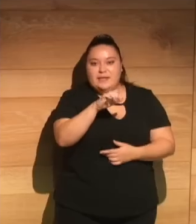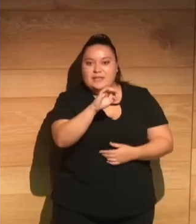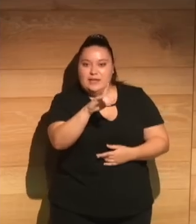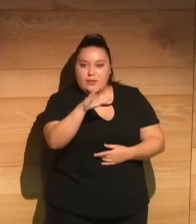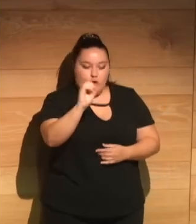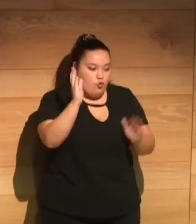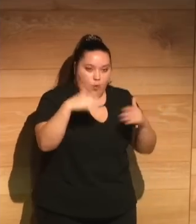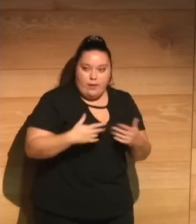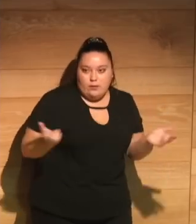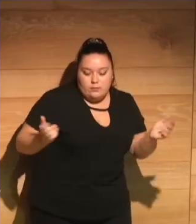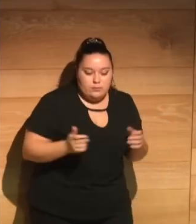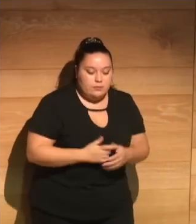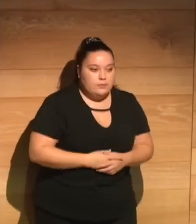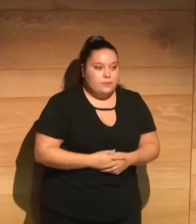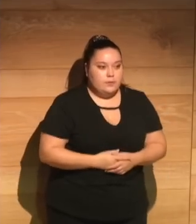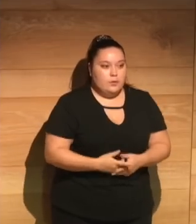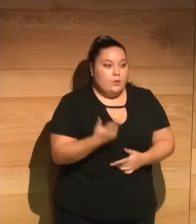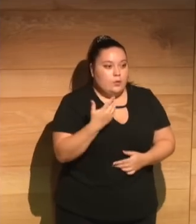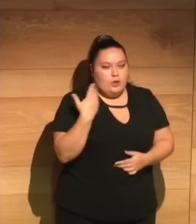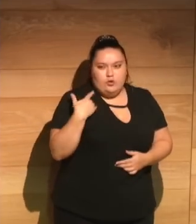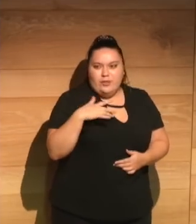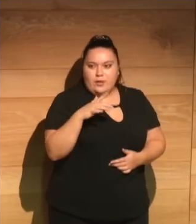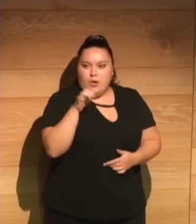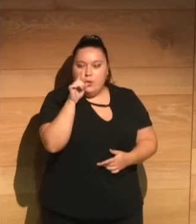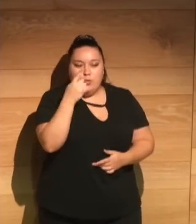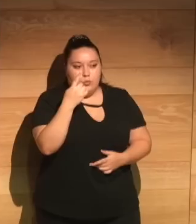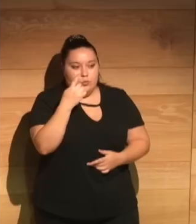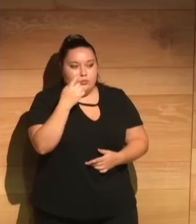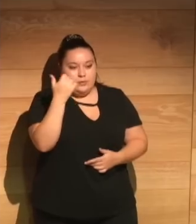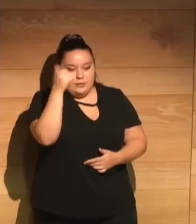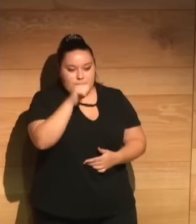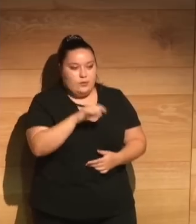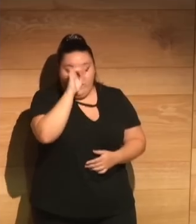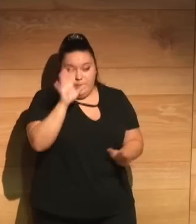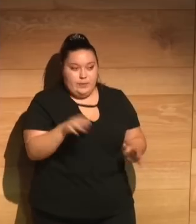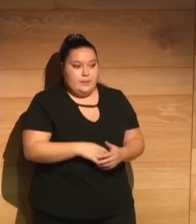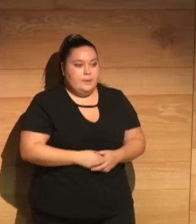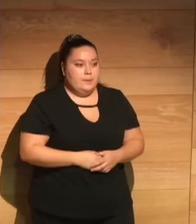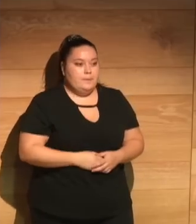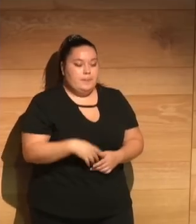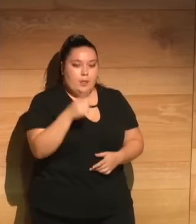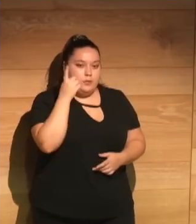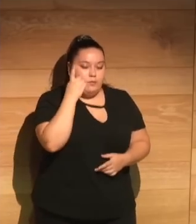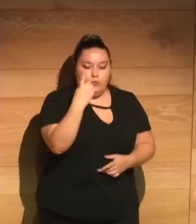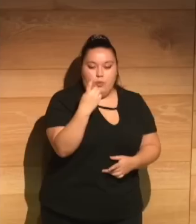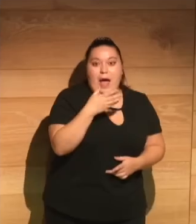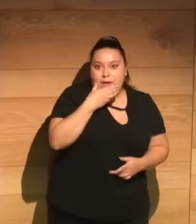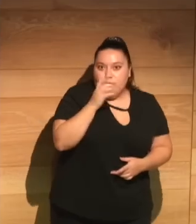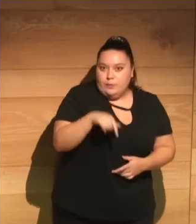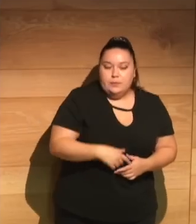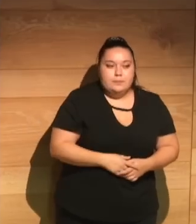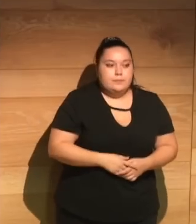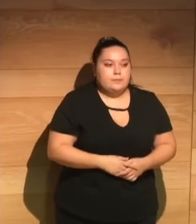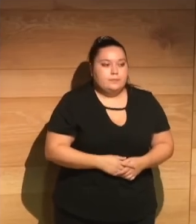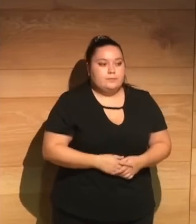una cosa con un muchacho el otro día que me quedé flipado, tío. ¿Qué pasó? Voy con un muchacho, hombre, cansado, tal, que no sé. Iba a llevar un teléfono a la mano, un iPhone en este caso. Sí,